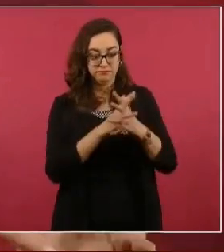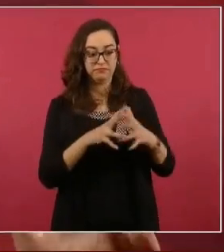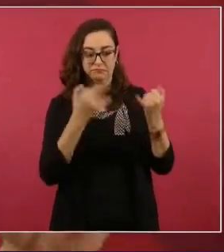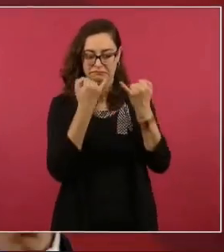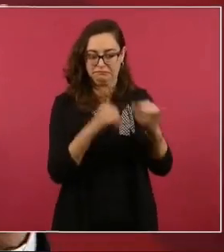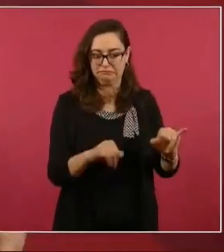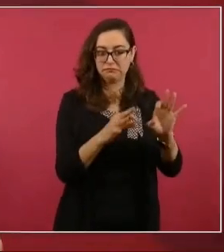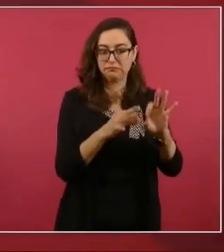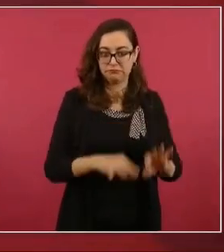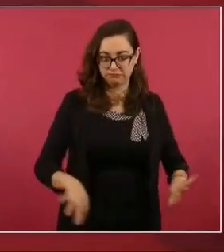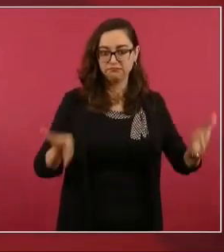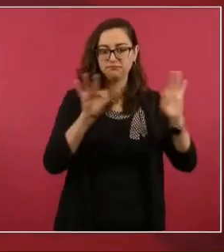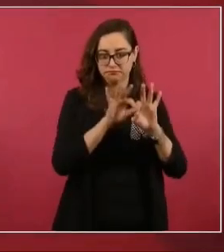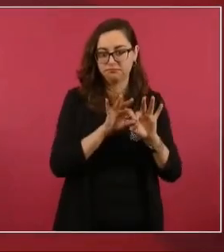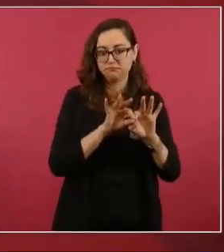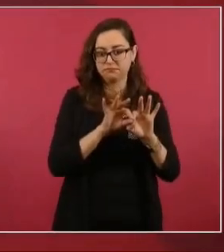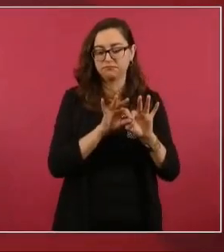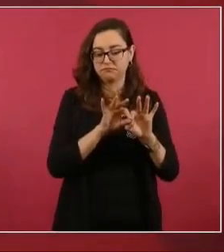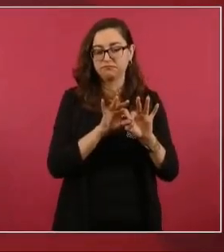pero